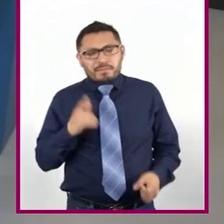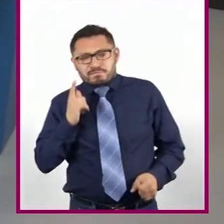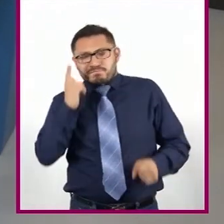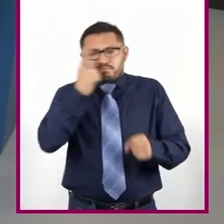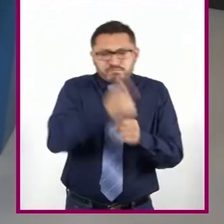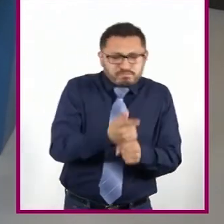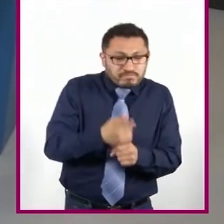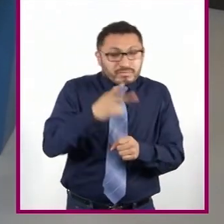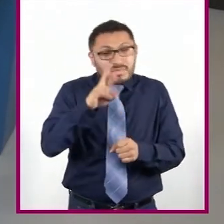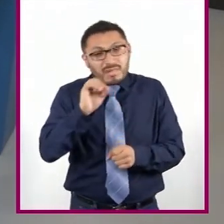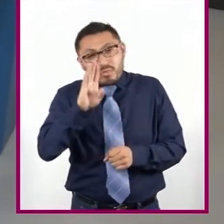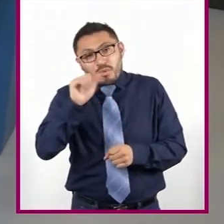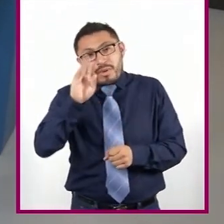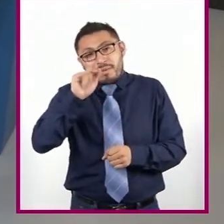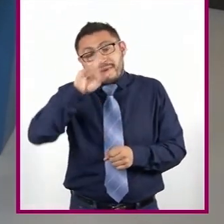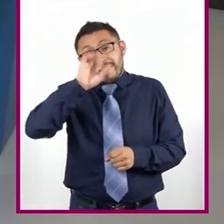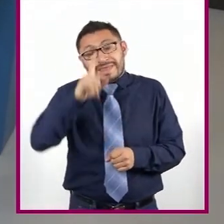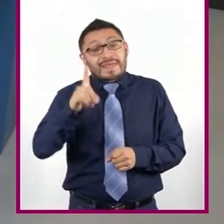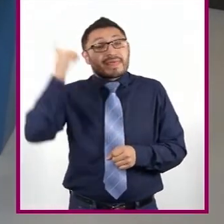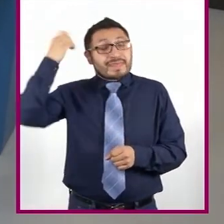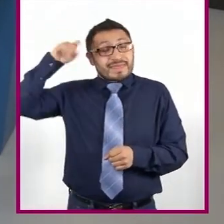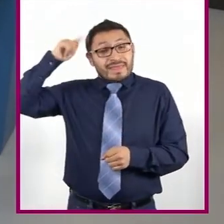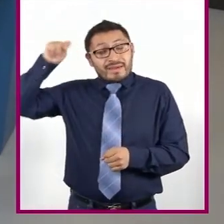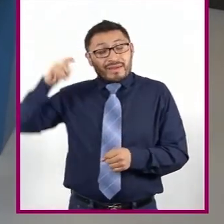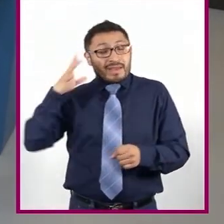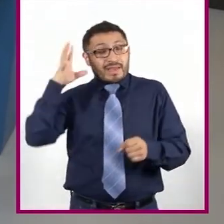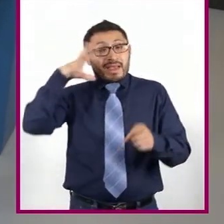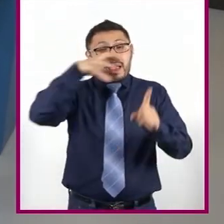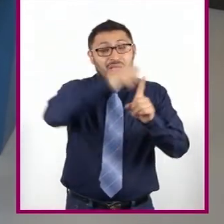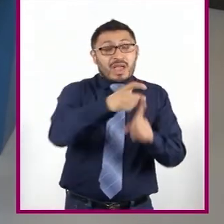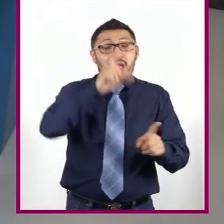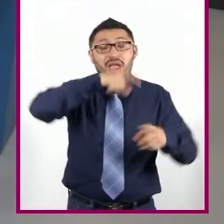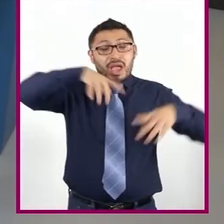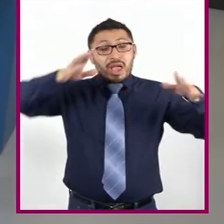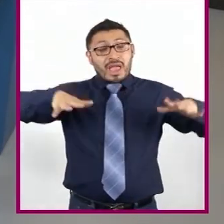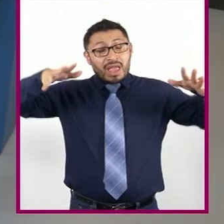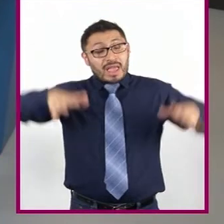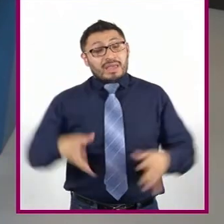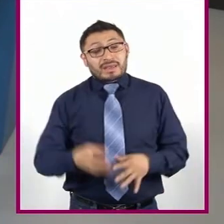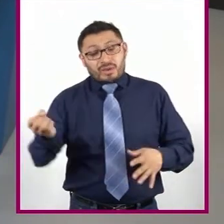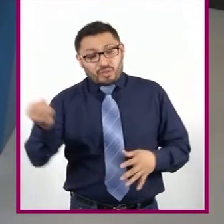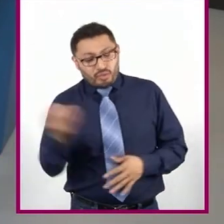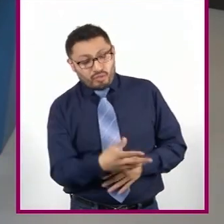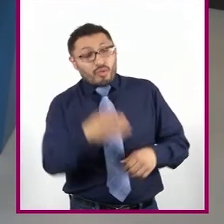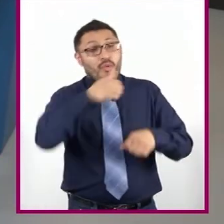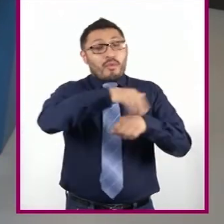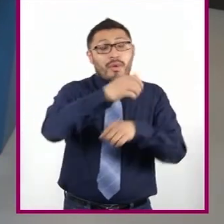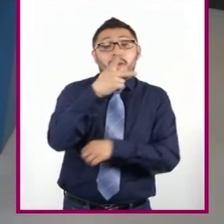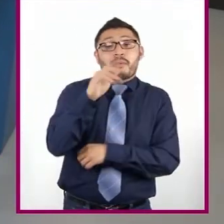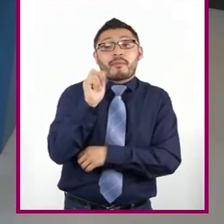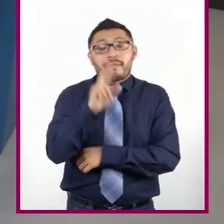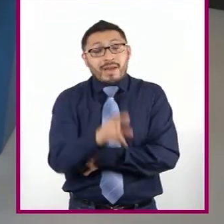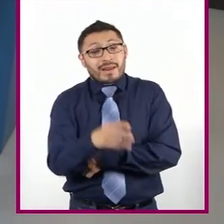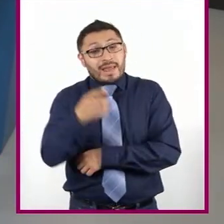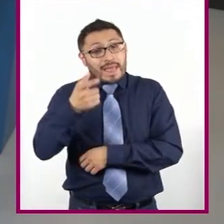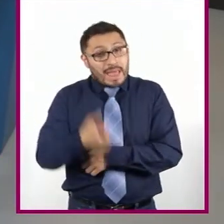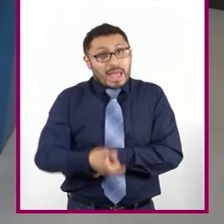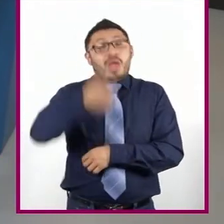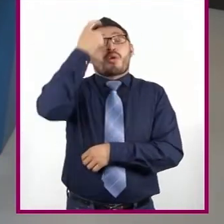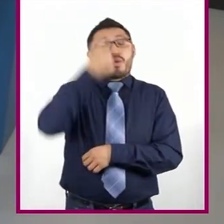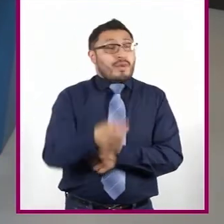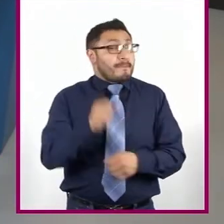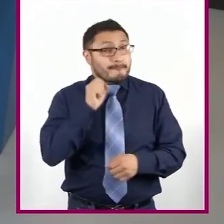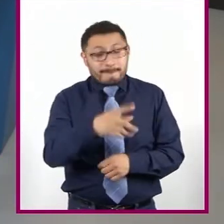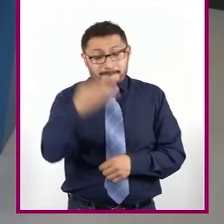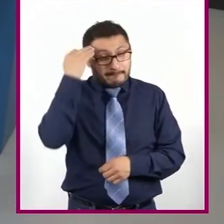la probabilidad teórica de obtener un águila y un número par al lanzar una moneda y un dado al mismo tiempo? ¿Y